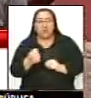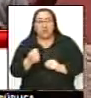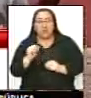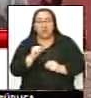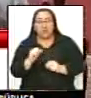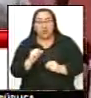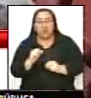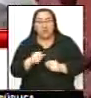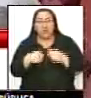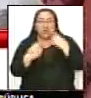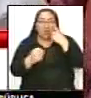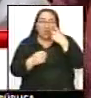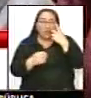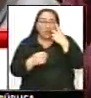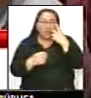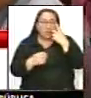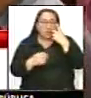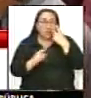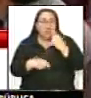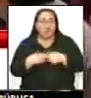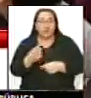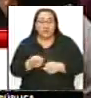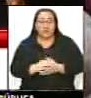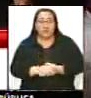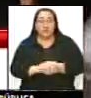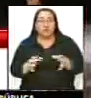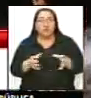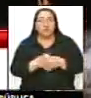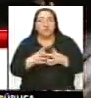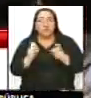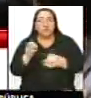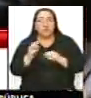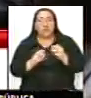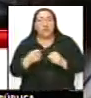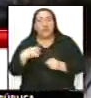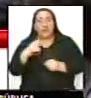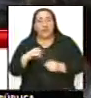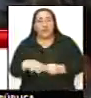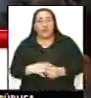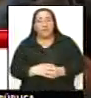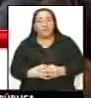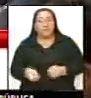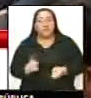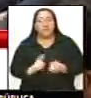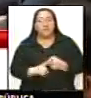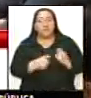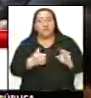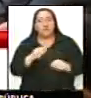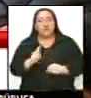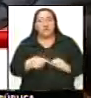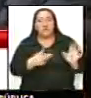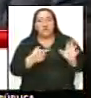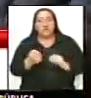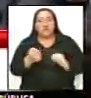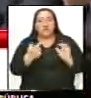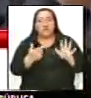21.245.114.600 soles, destinados al siguiente. Primero, sectores económicos y sociales hasta